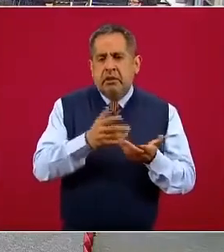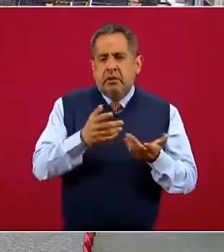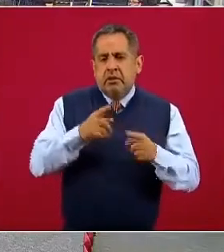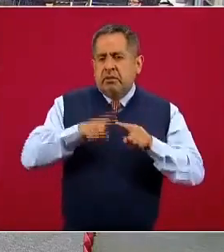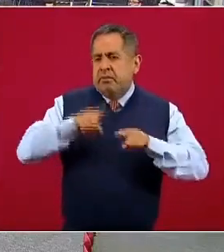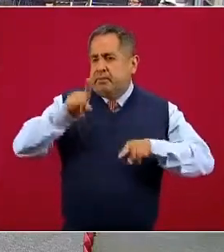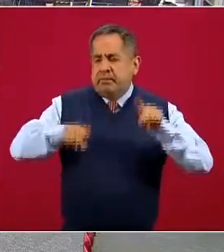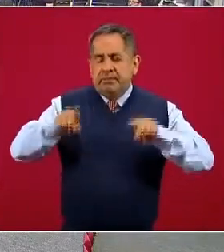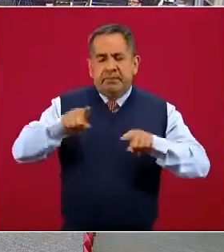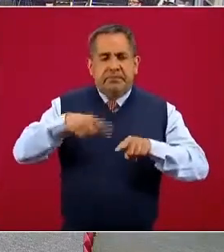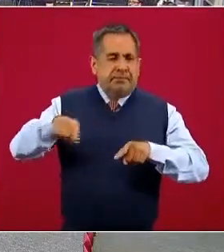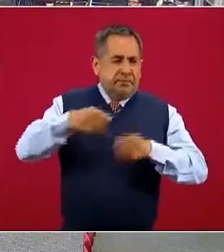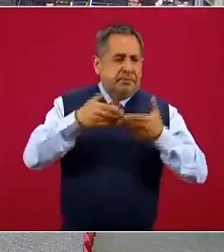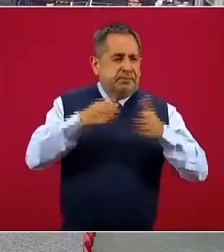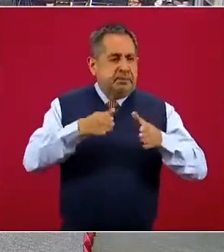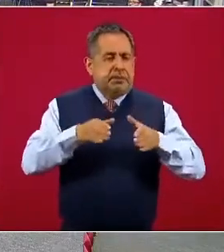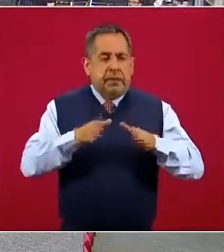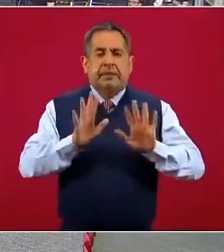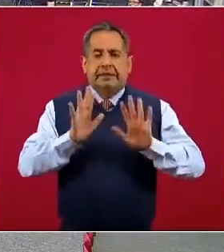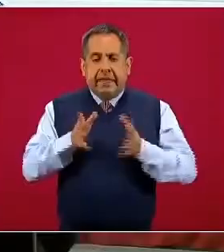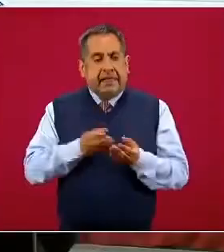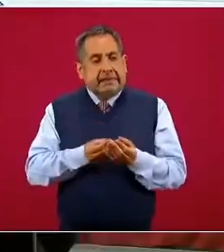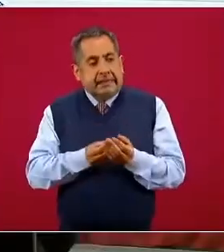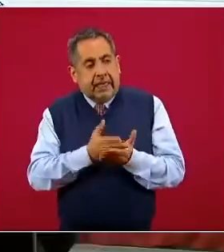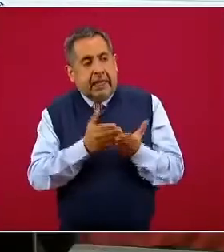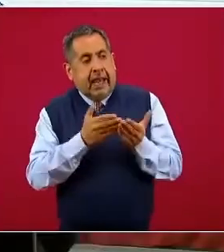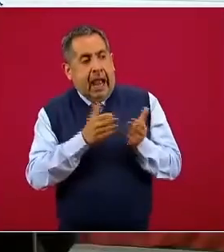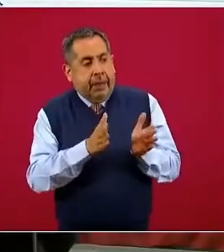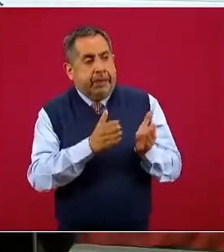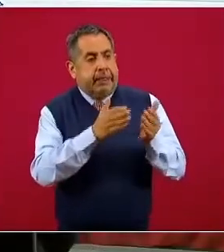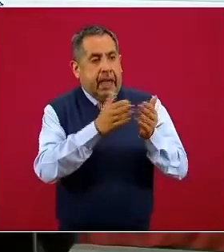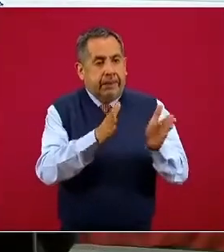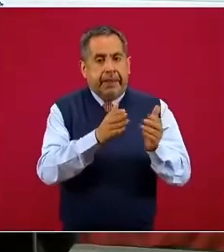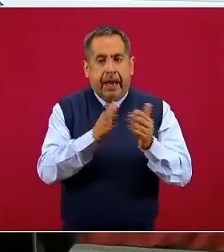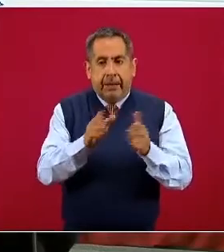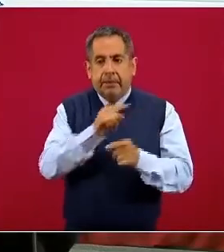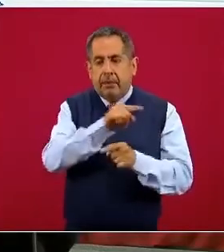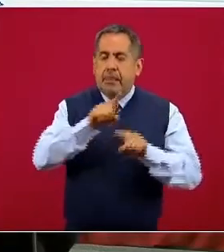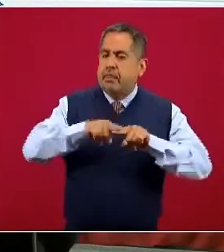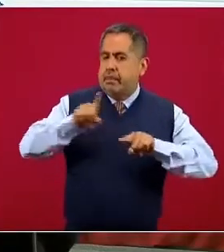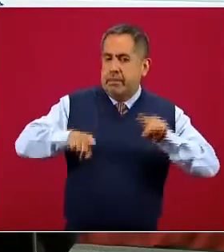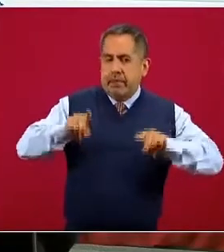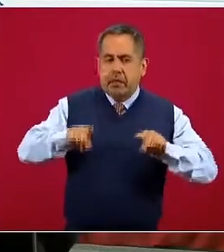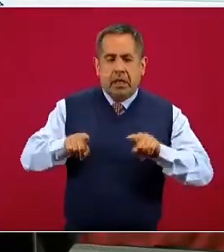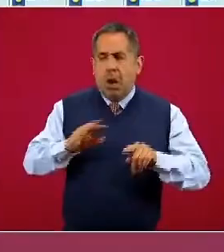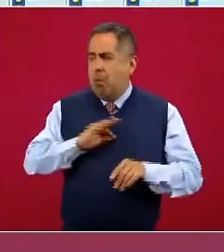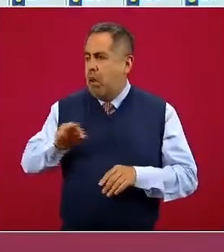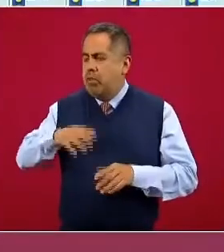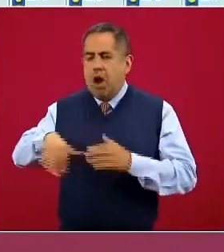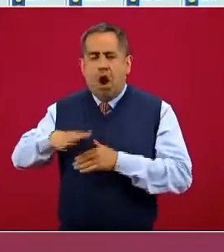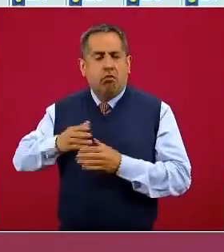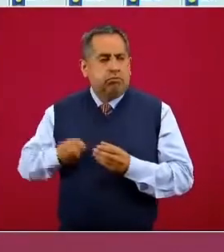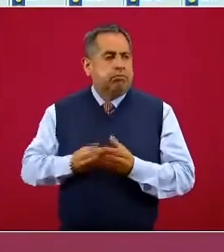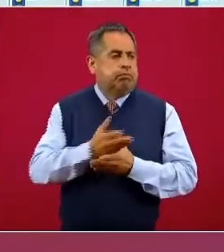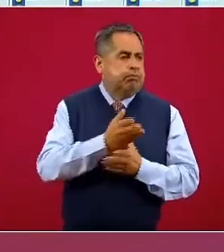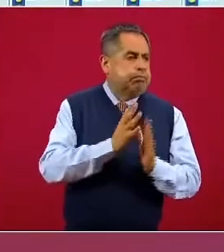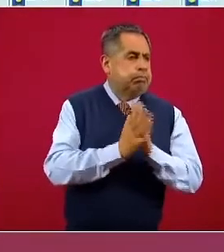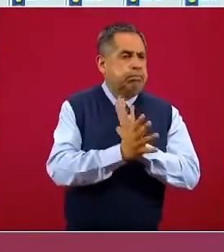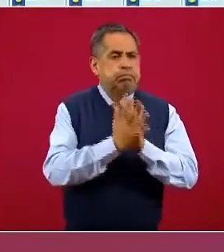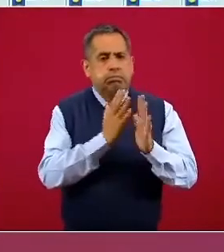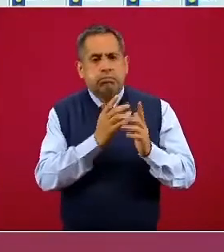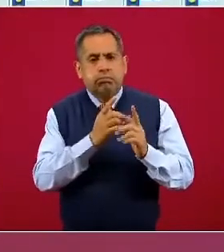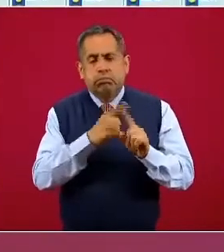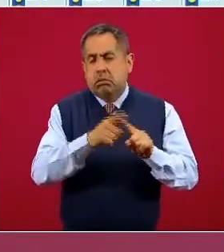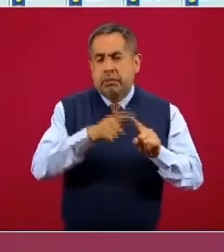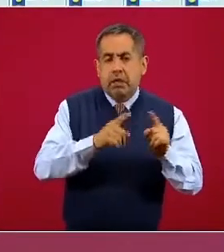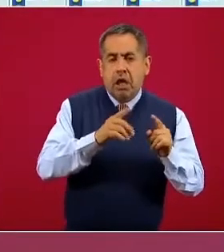la reactivación de ciertas funciones sociales en los espacios públicos